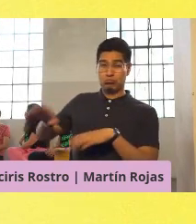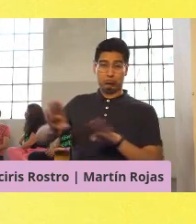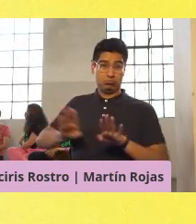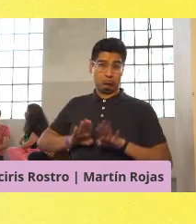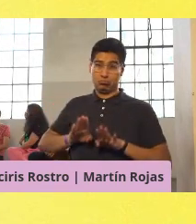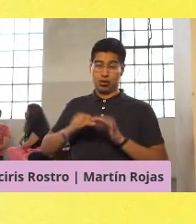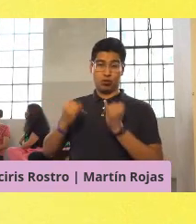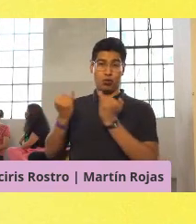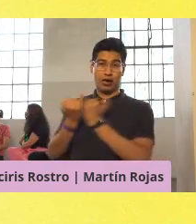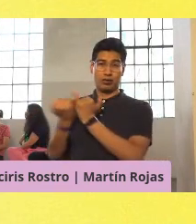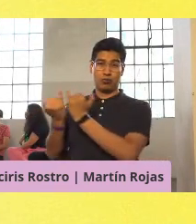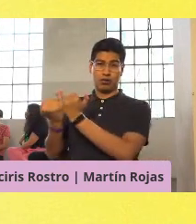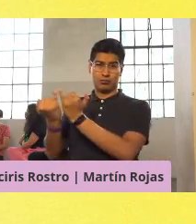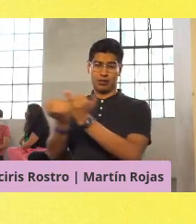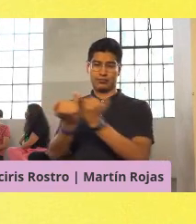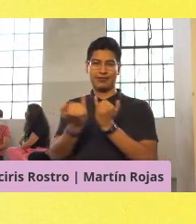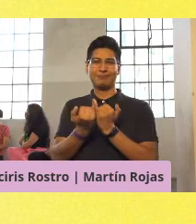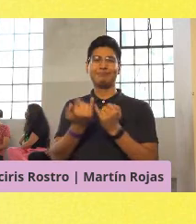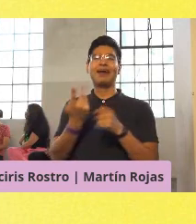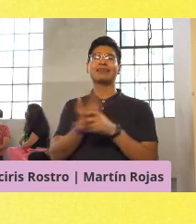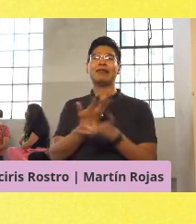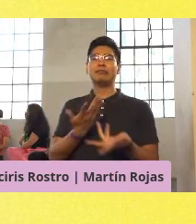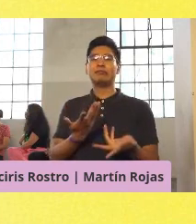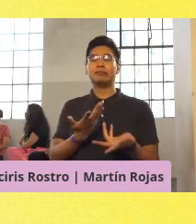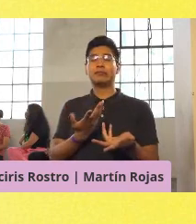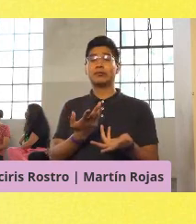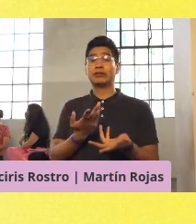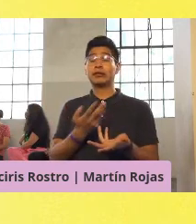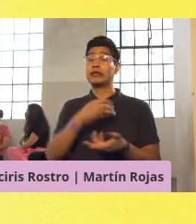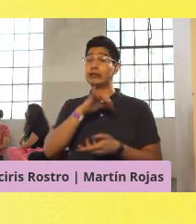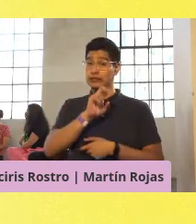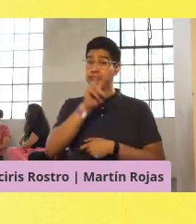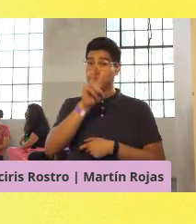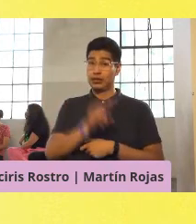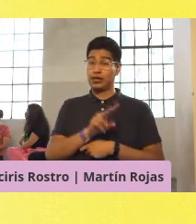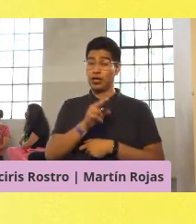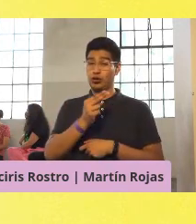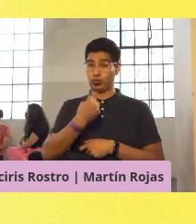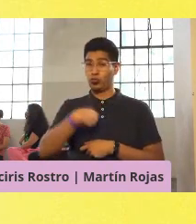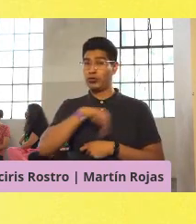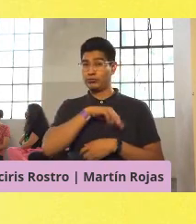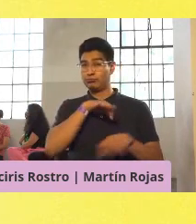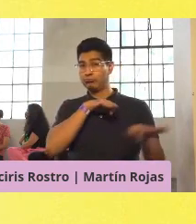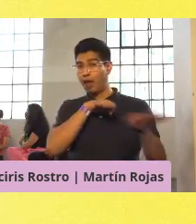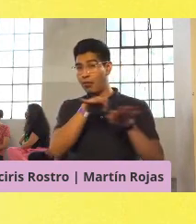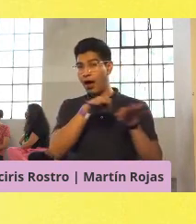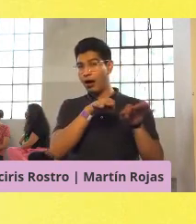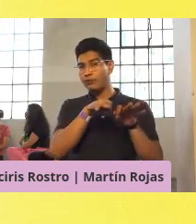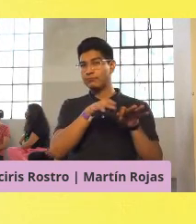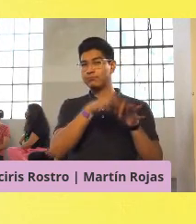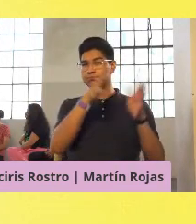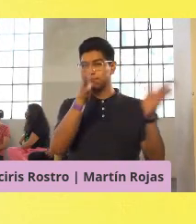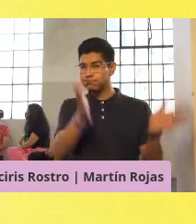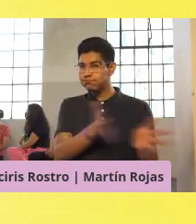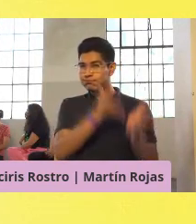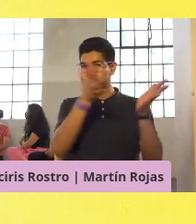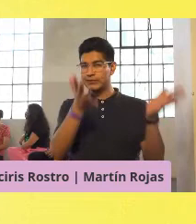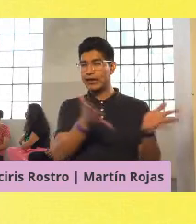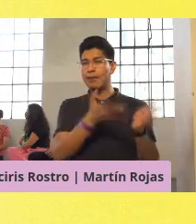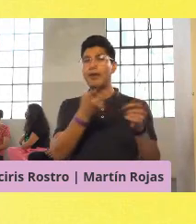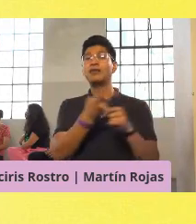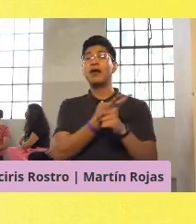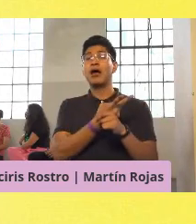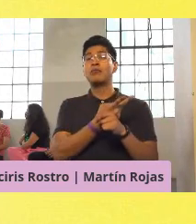lo que también sustenta nuestra lucha o nuestra actividad es otra forma de lucha, que es la